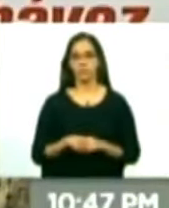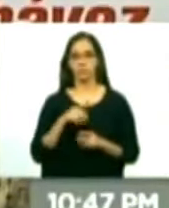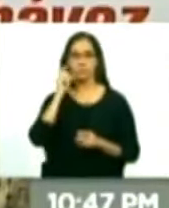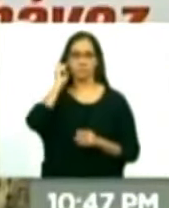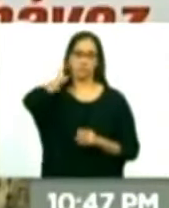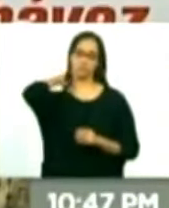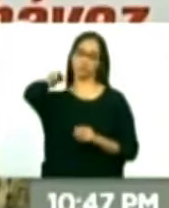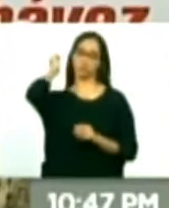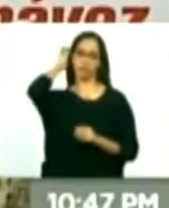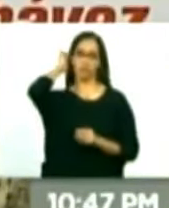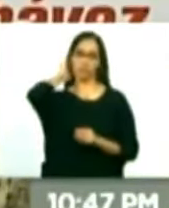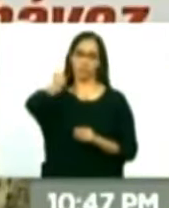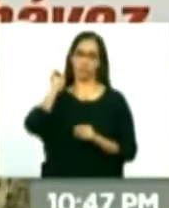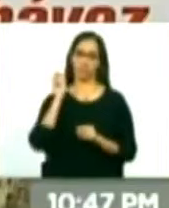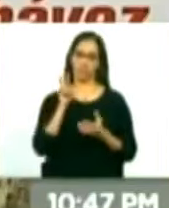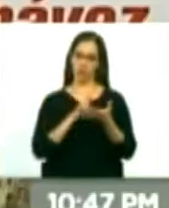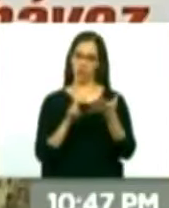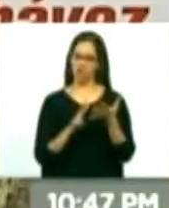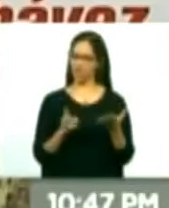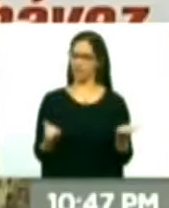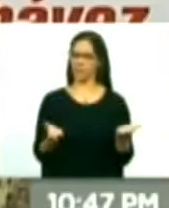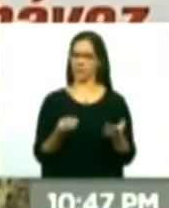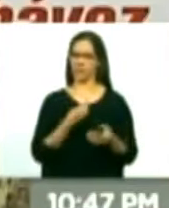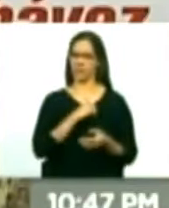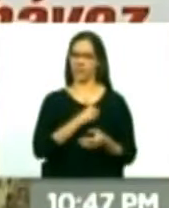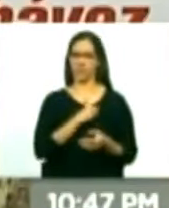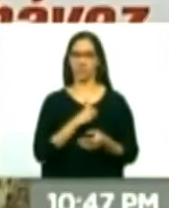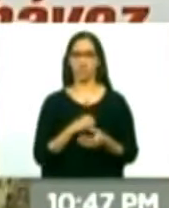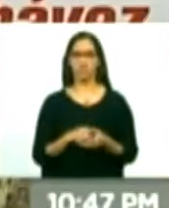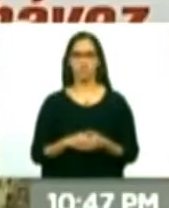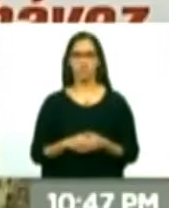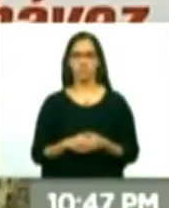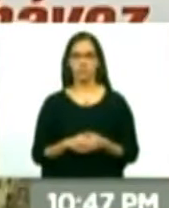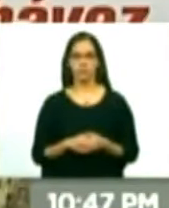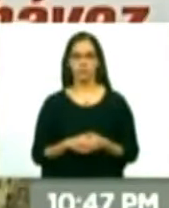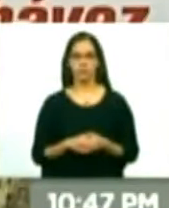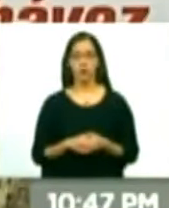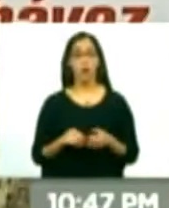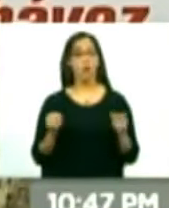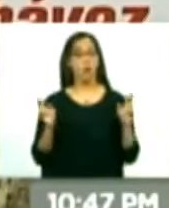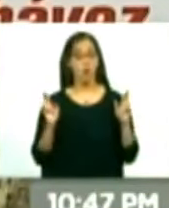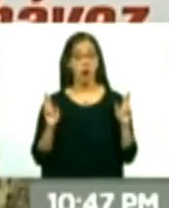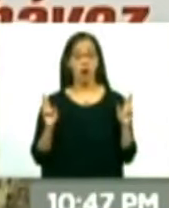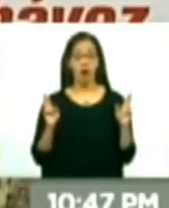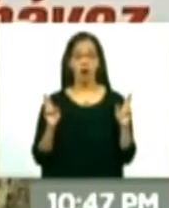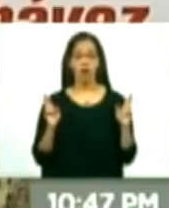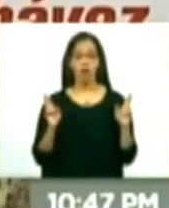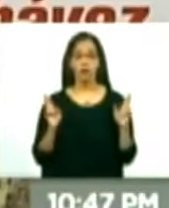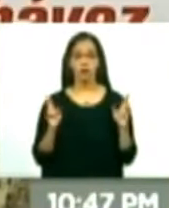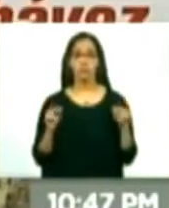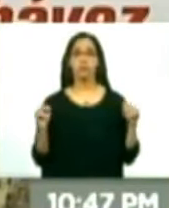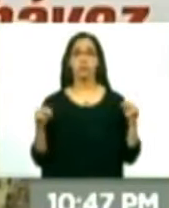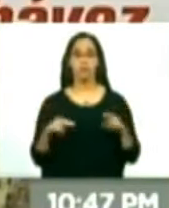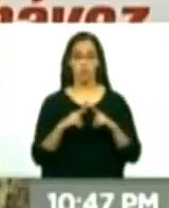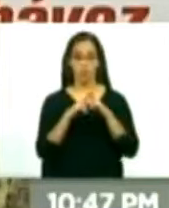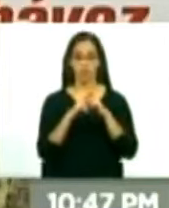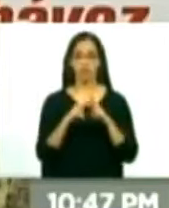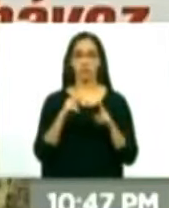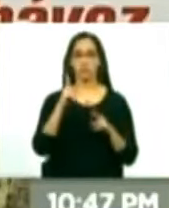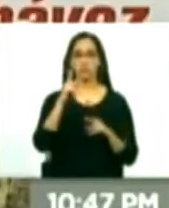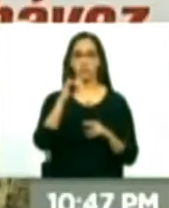algunas cosas y dice, Dios, ¿para dónde van? Ojalá, ojalá que se encuentren con Kirchner,